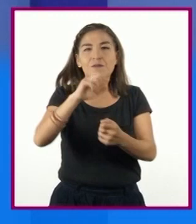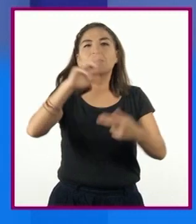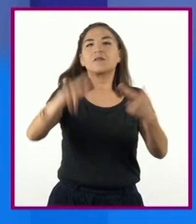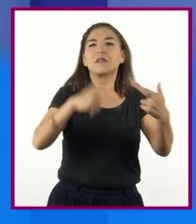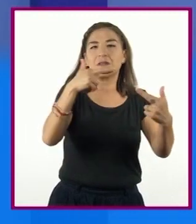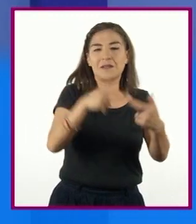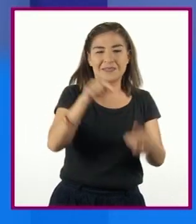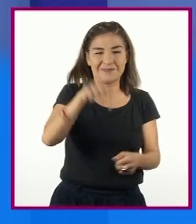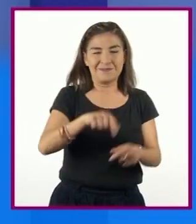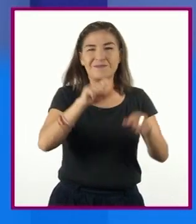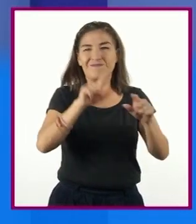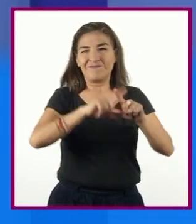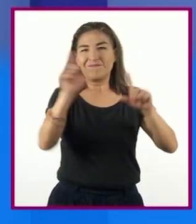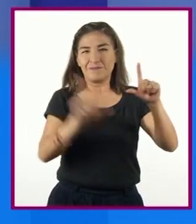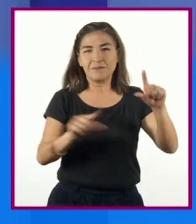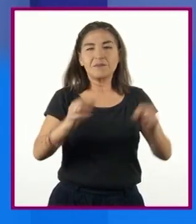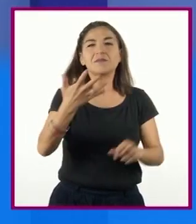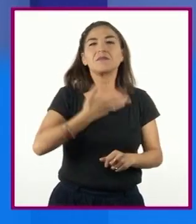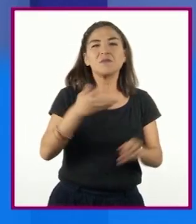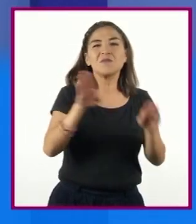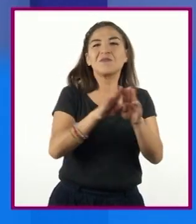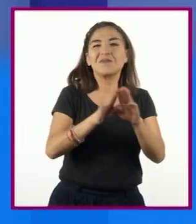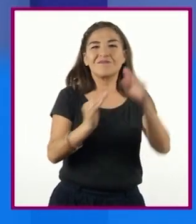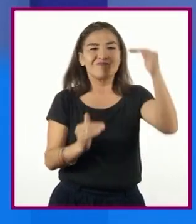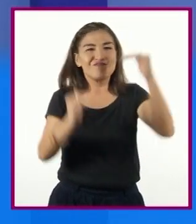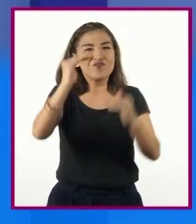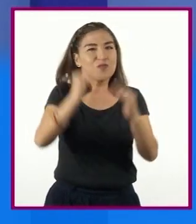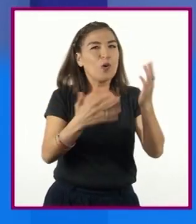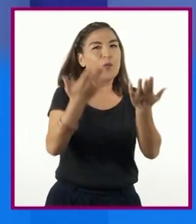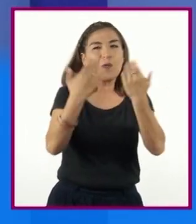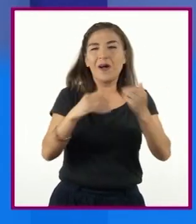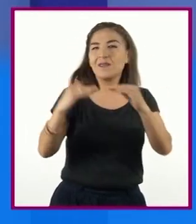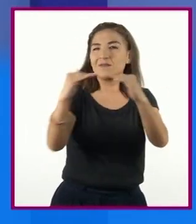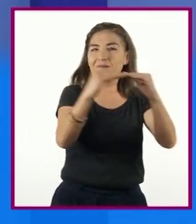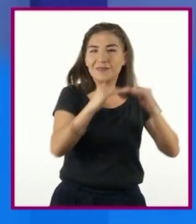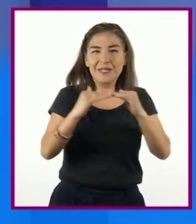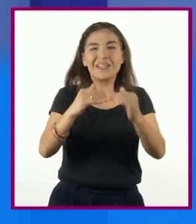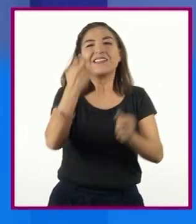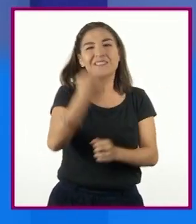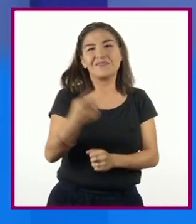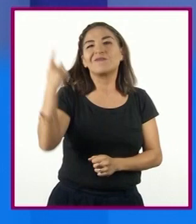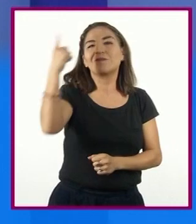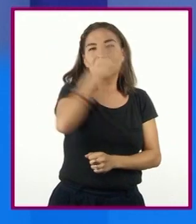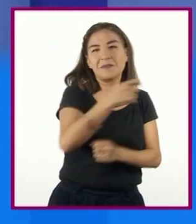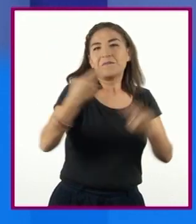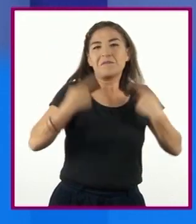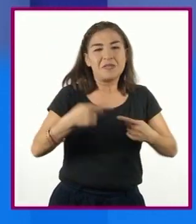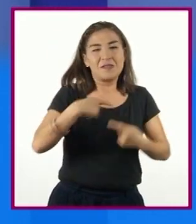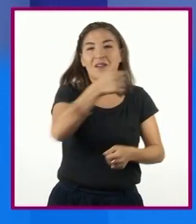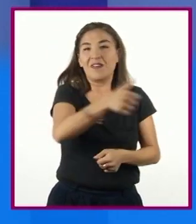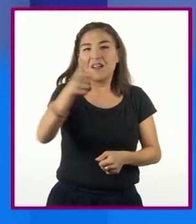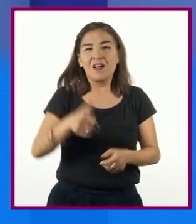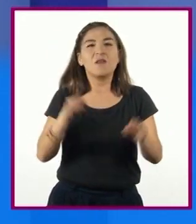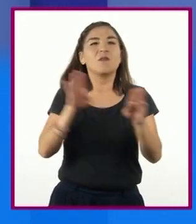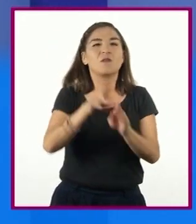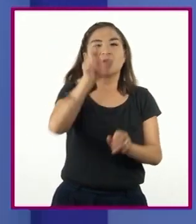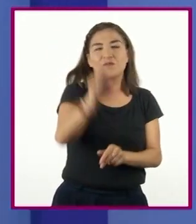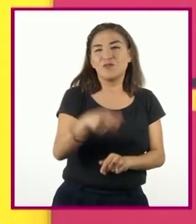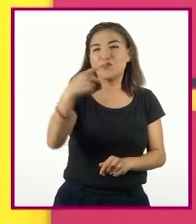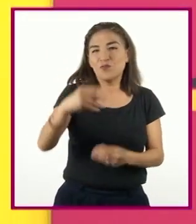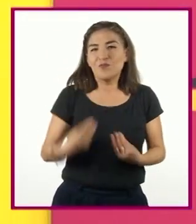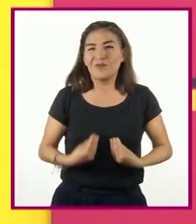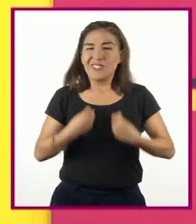del país, existen desequilibrios y desigualdades que afectan la dignidad de las personas y su calidad de